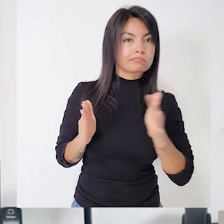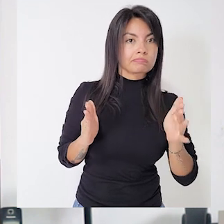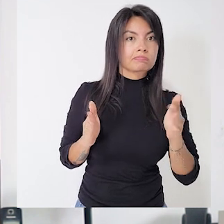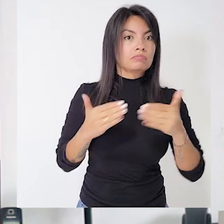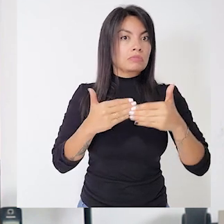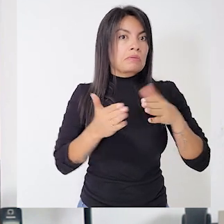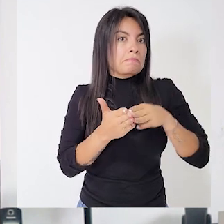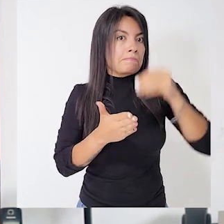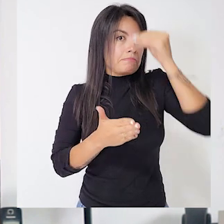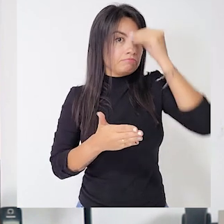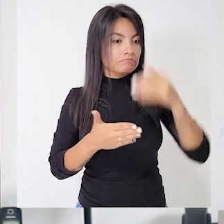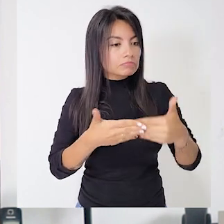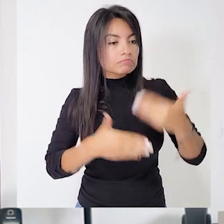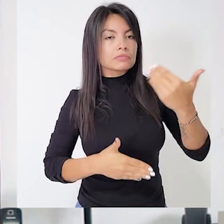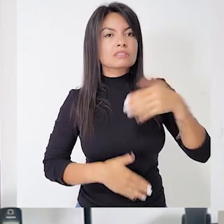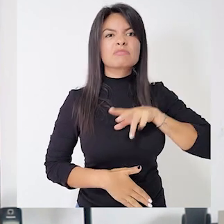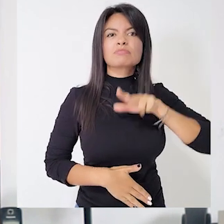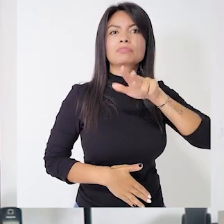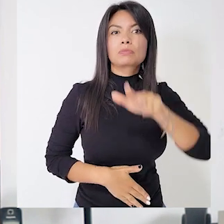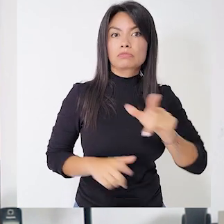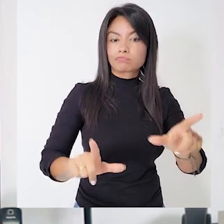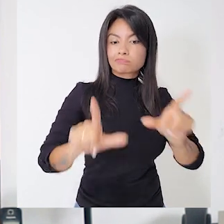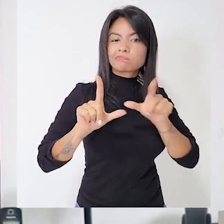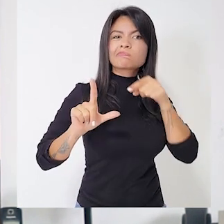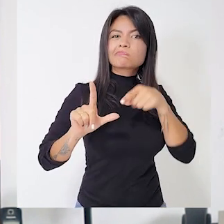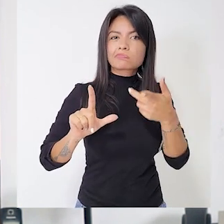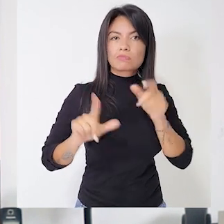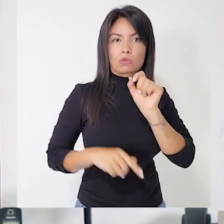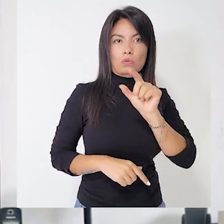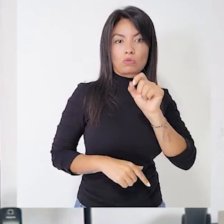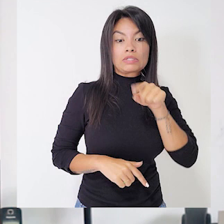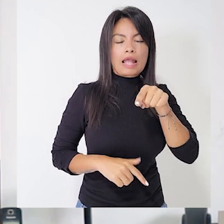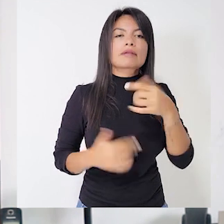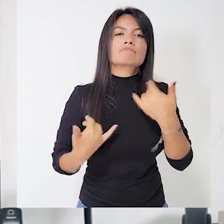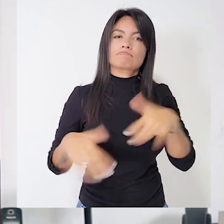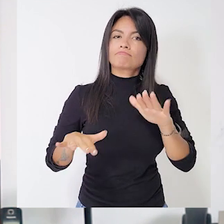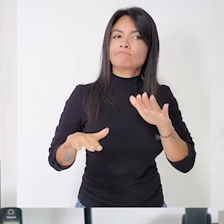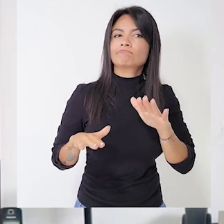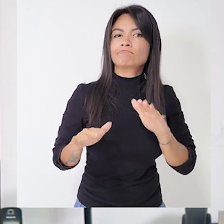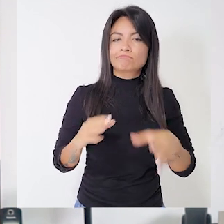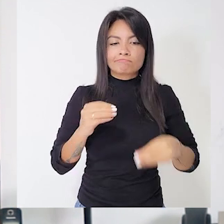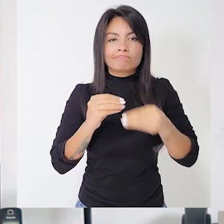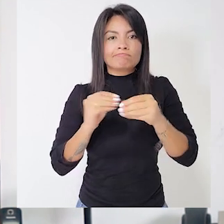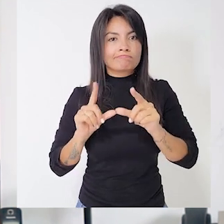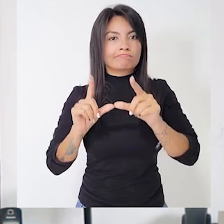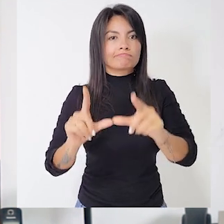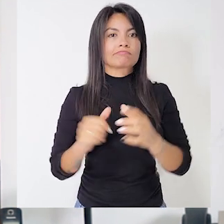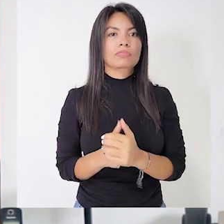de octavo, inician ese proceso, felizmente lo culminen en el grado 11 de educación